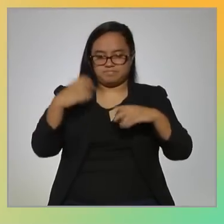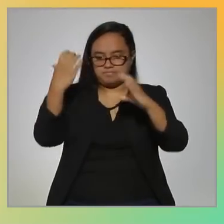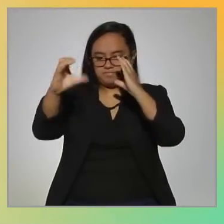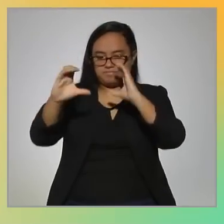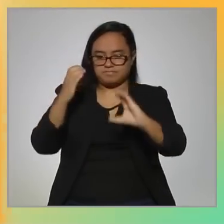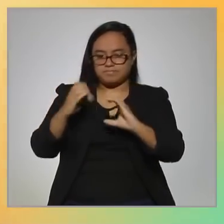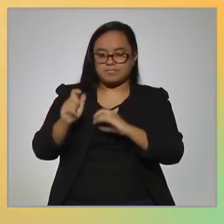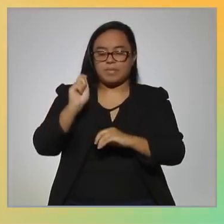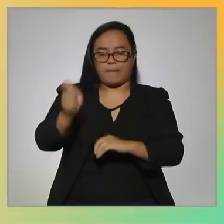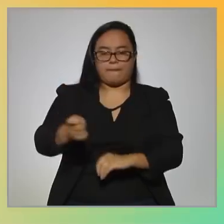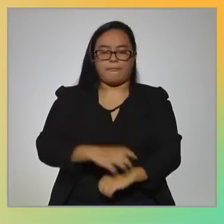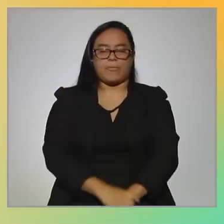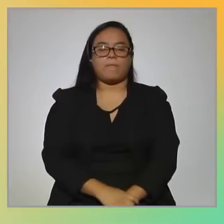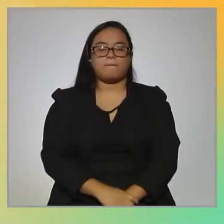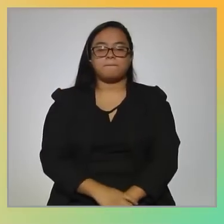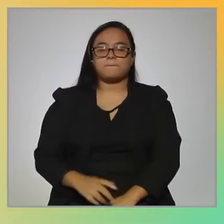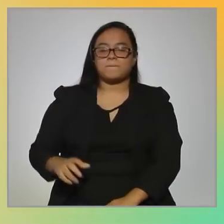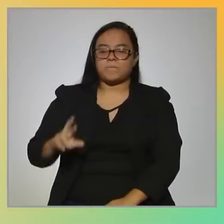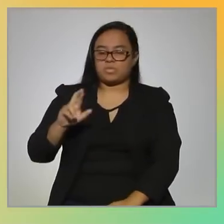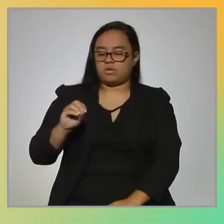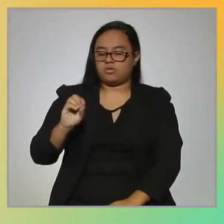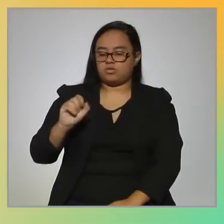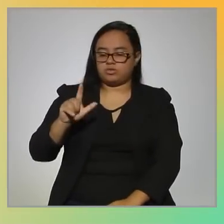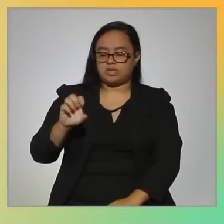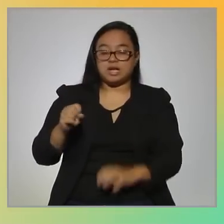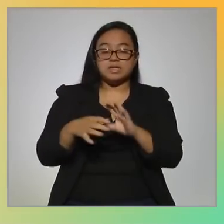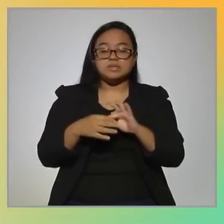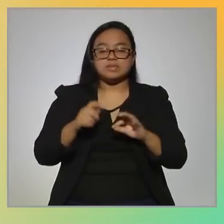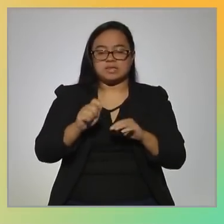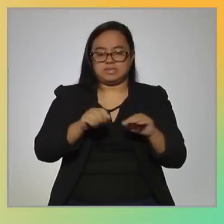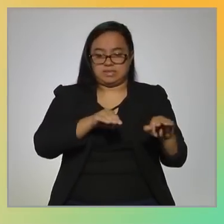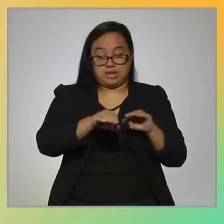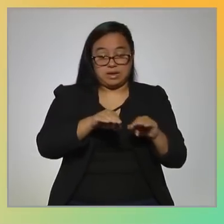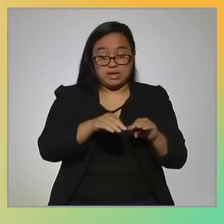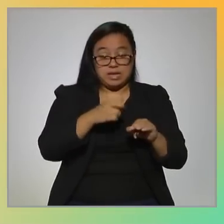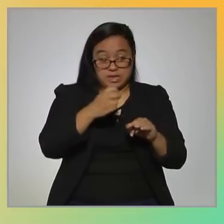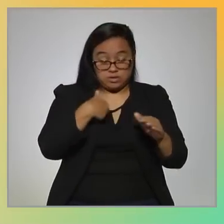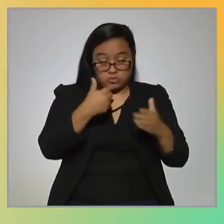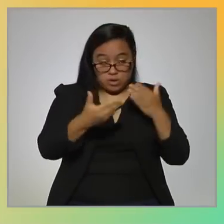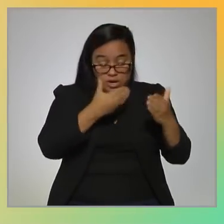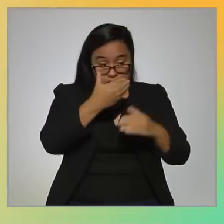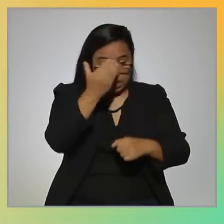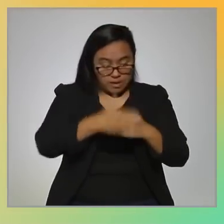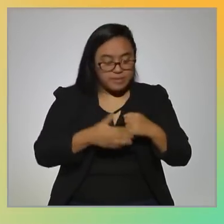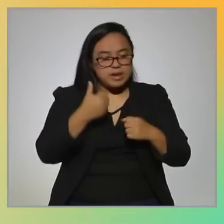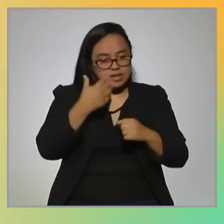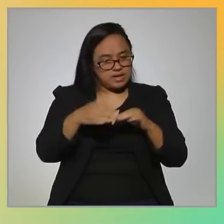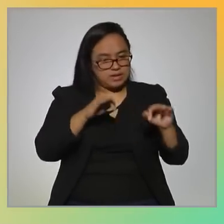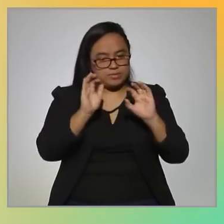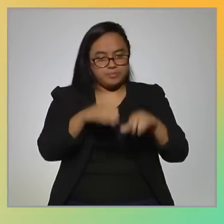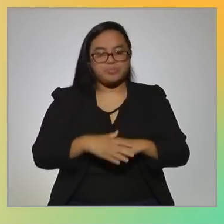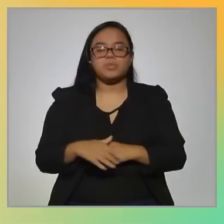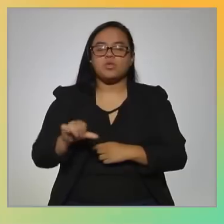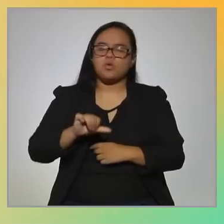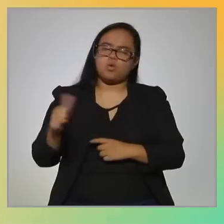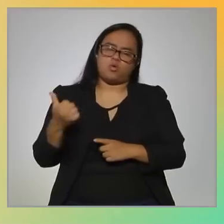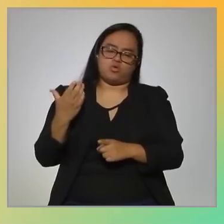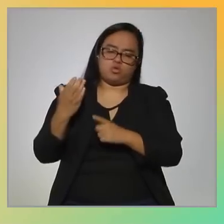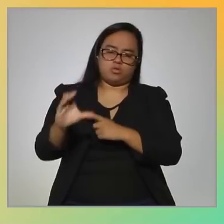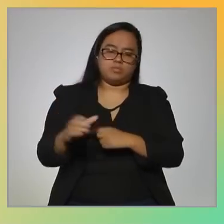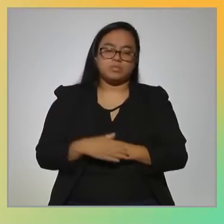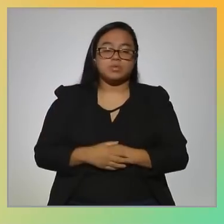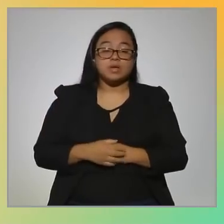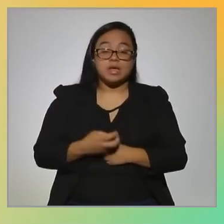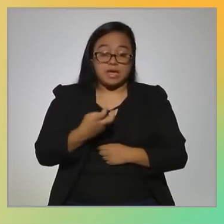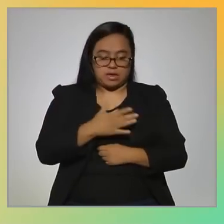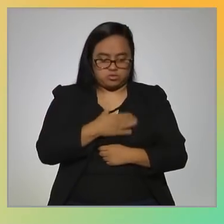que recibimos. Rosales Betsaida, un trabajo y terminar mis estudios. QFB Quique, atender